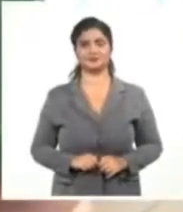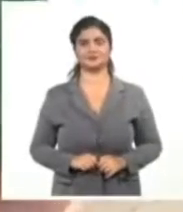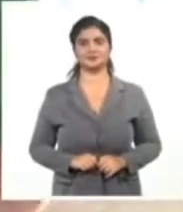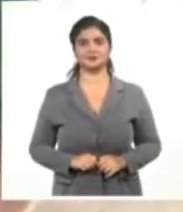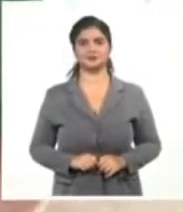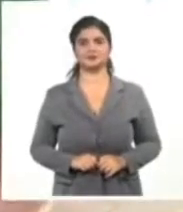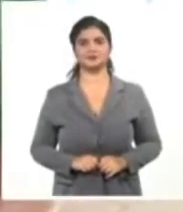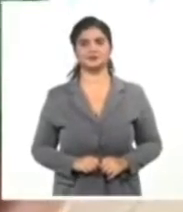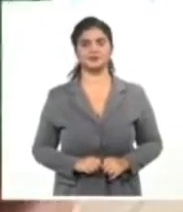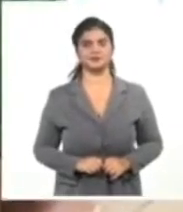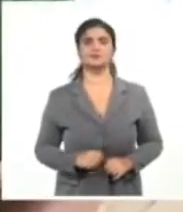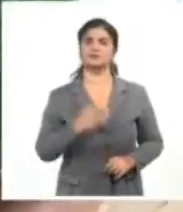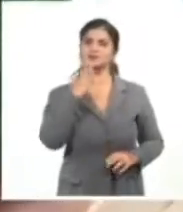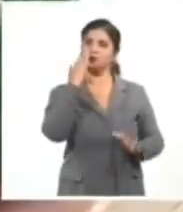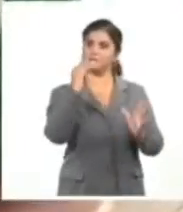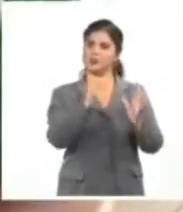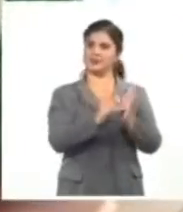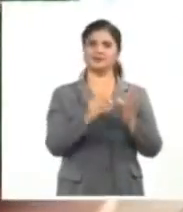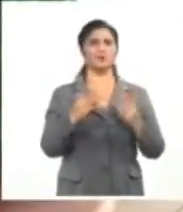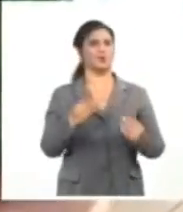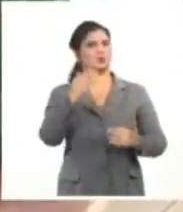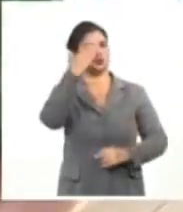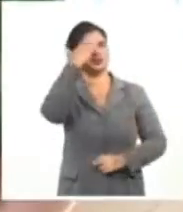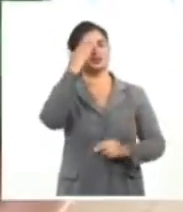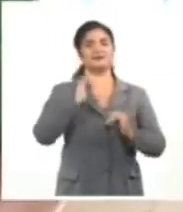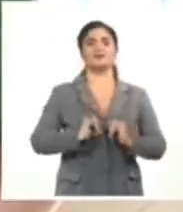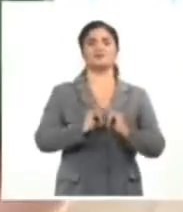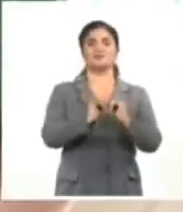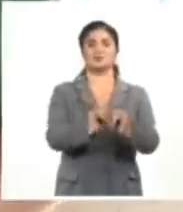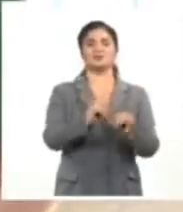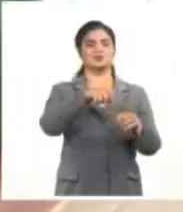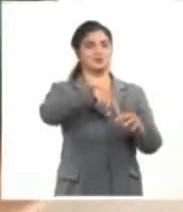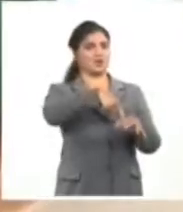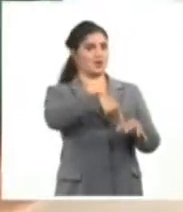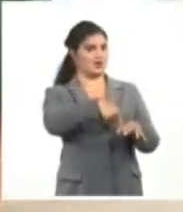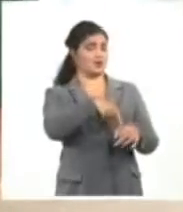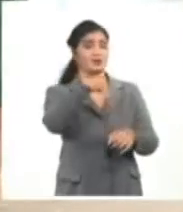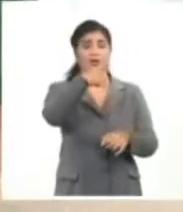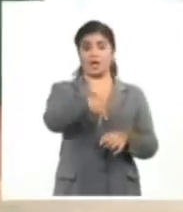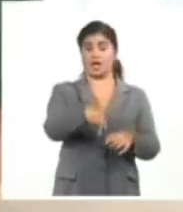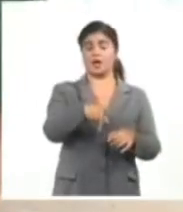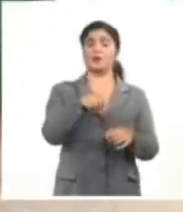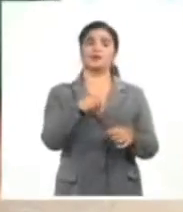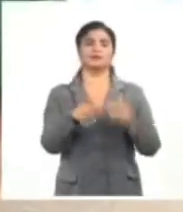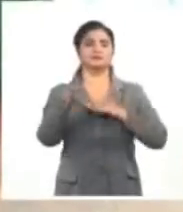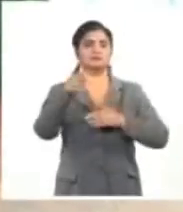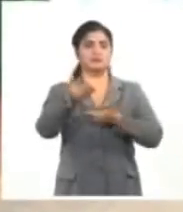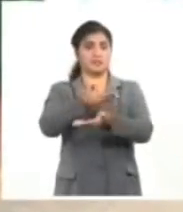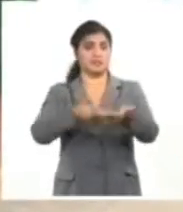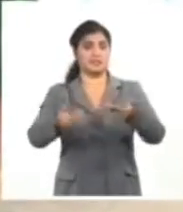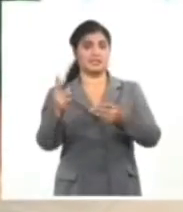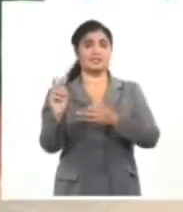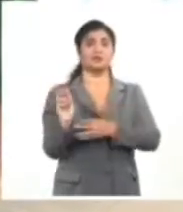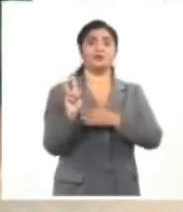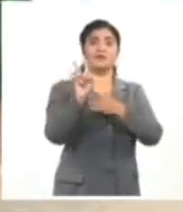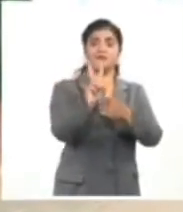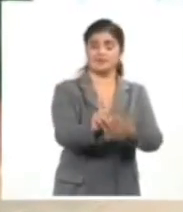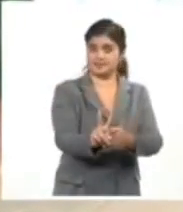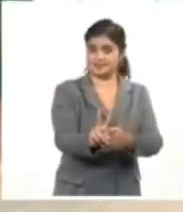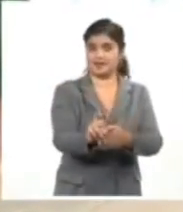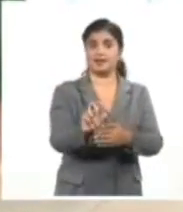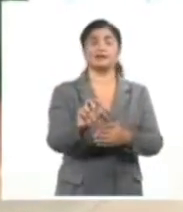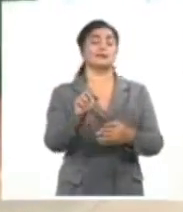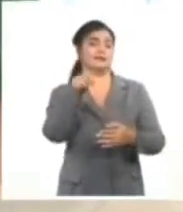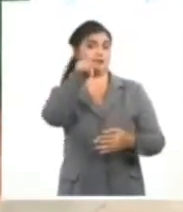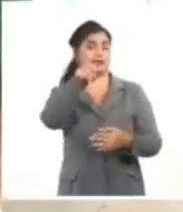Sí, muy buenas tardes, muchísimas gracias. Un saludo desde la Isla de la Juventud. En efecto, en estos momentos tiene lugar la segunda visita gubernamental al